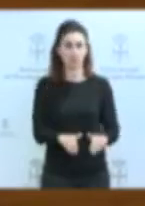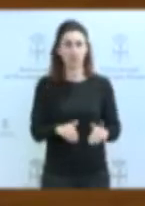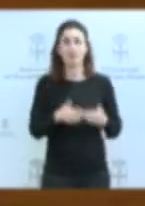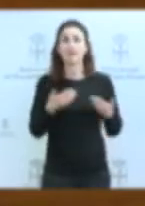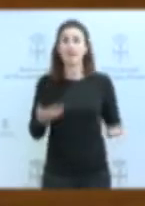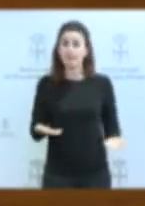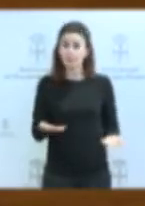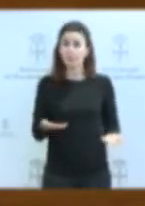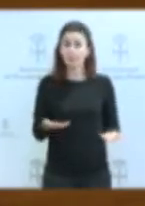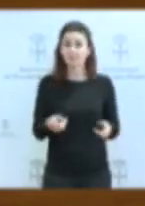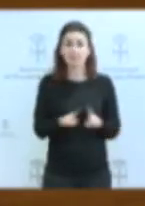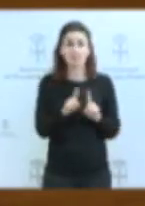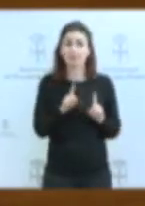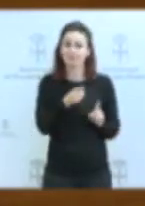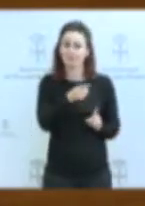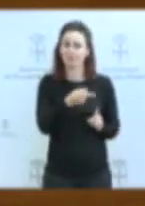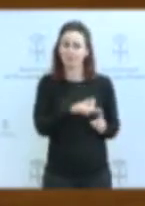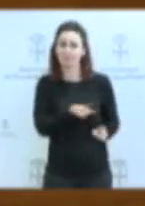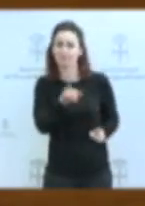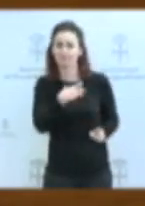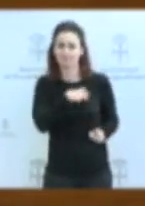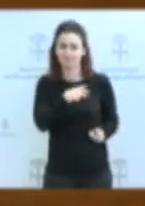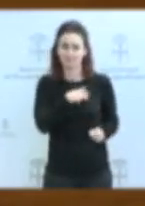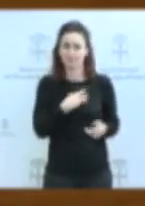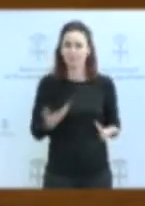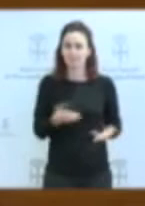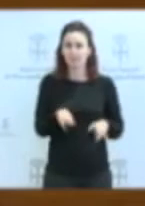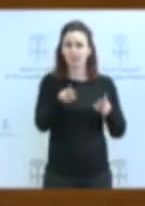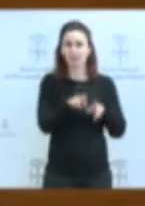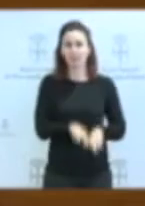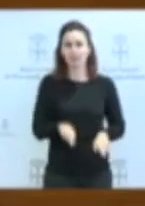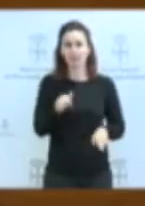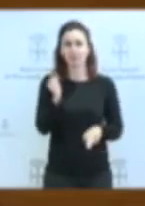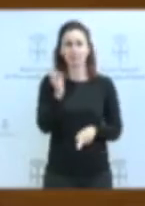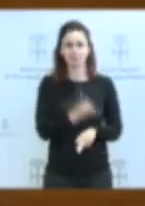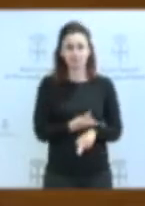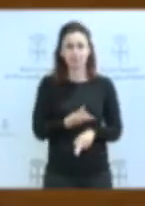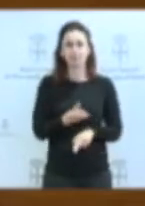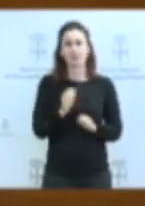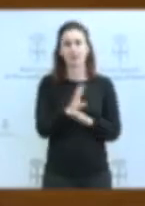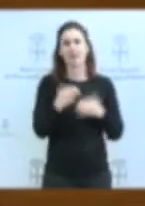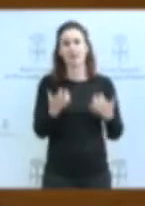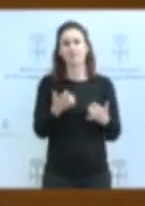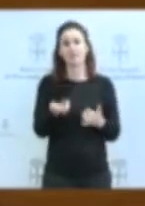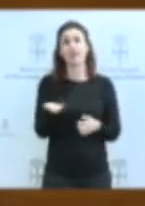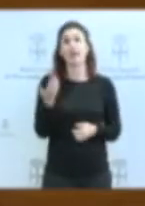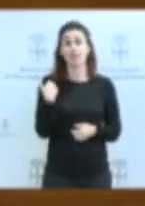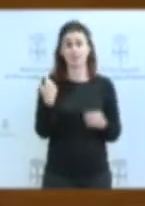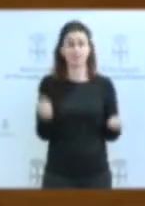hablado ya en repetidas ocasiones de este asunto en la Cámara, se habla diario en la calle, en los medios, reflejo del interés que esto